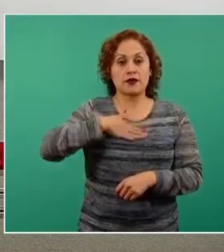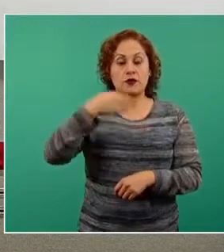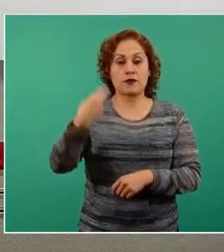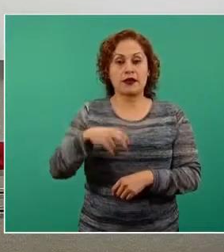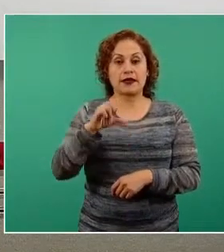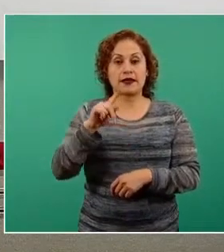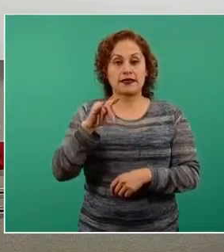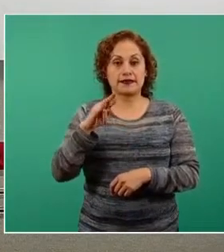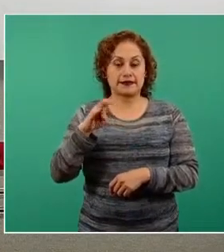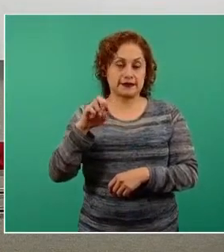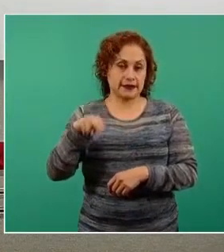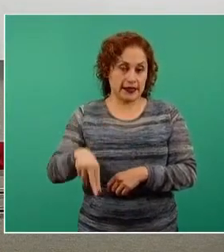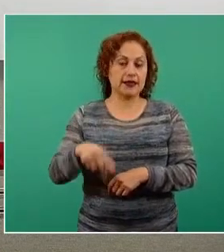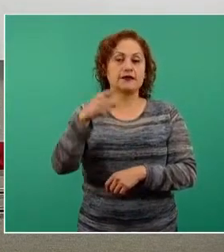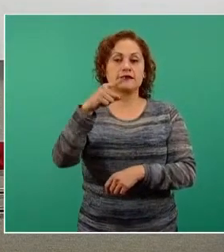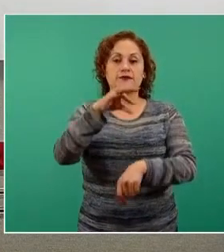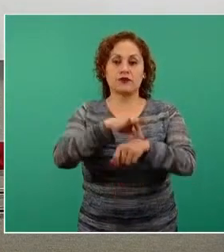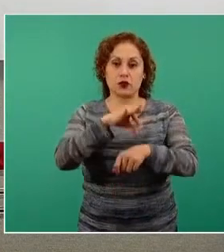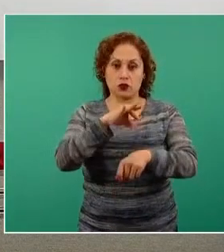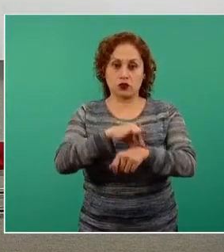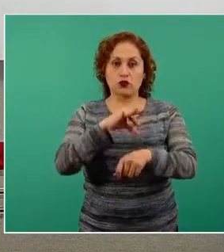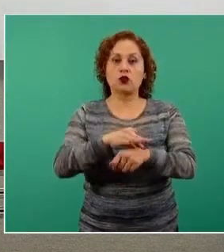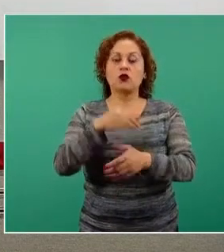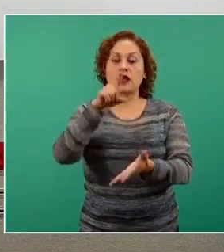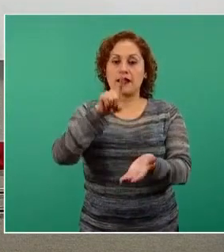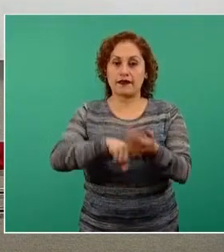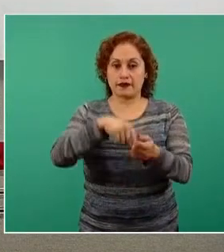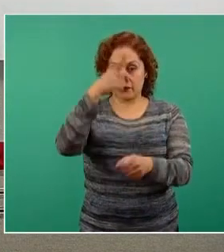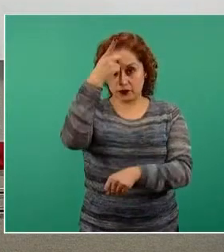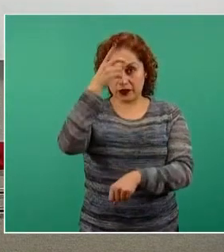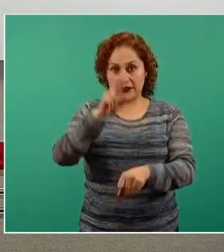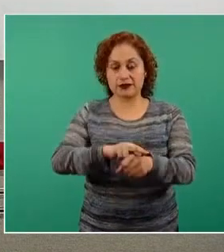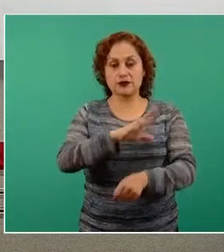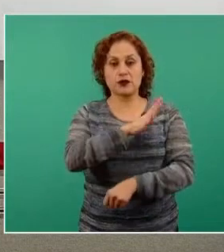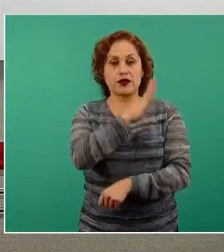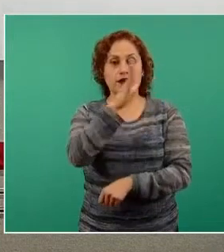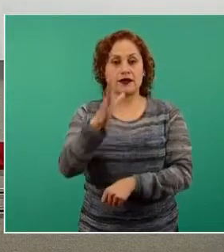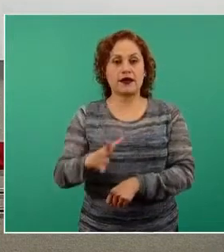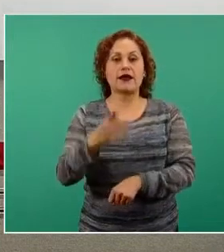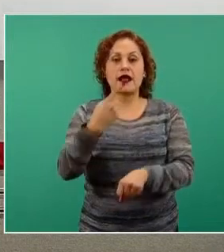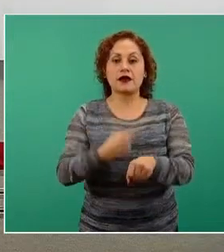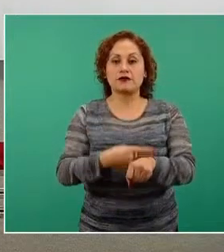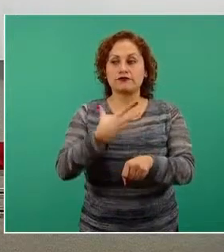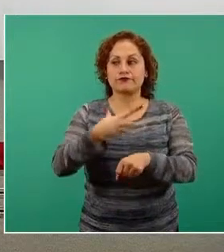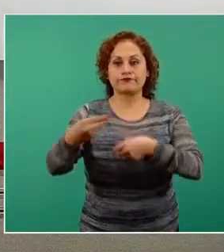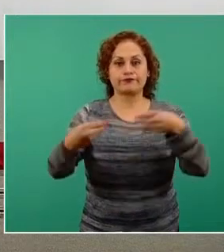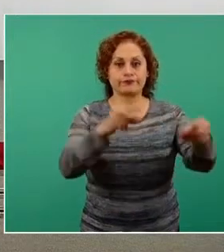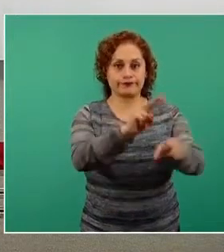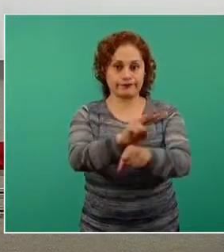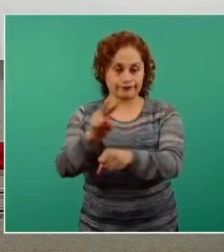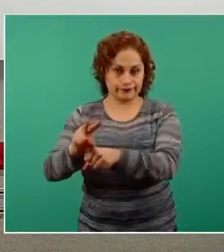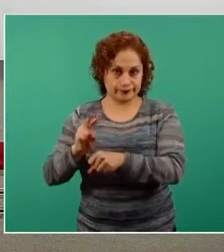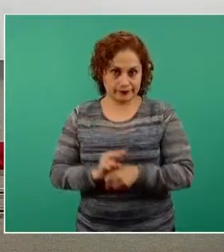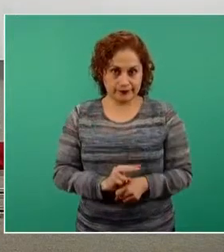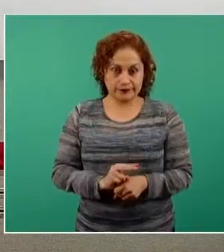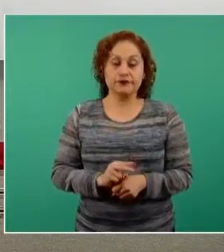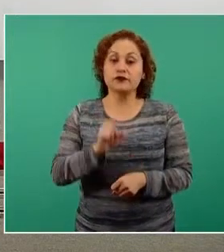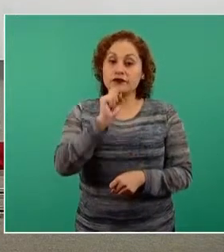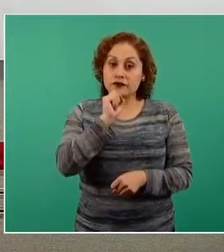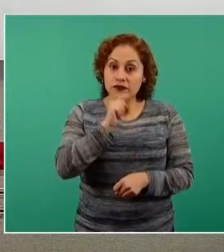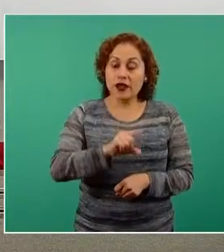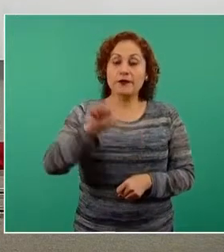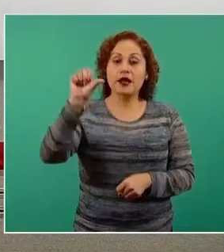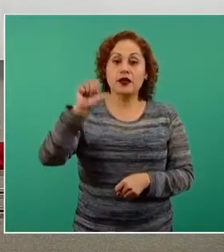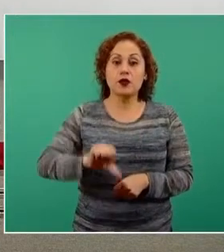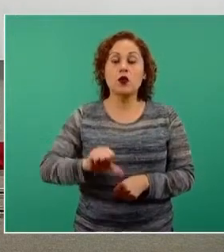Información Epidemiológica, perteneciente a la Dirección General de Epidemiología. El día de hoy también estará con nosotros de